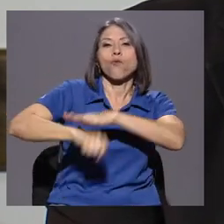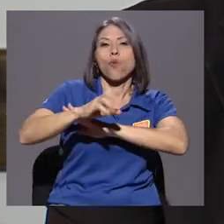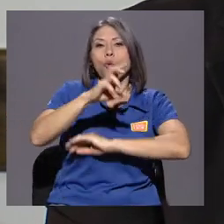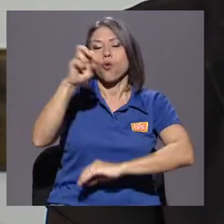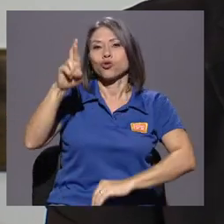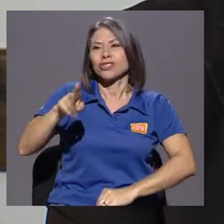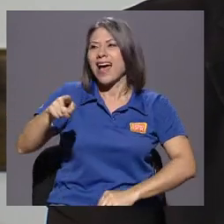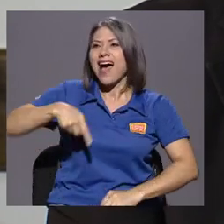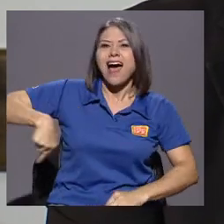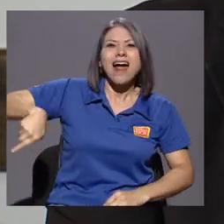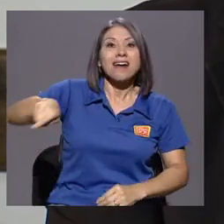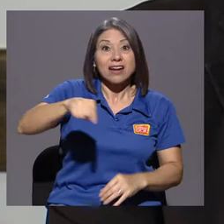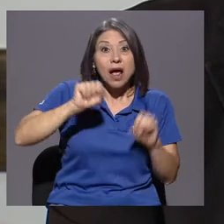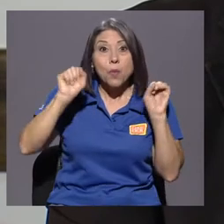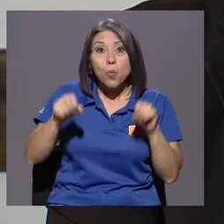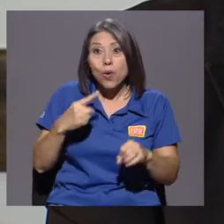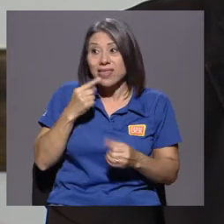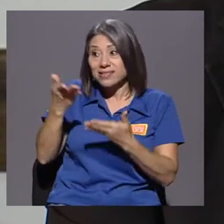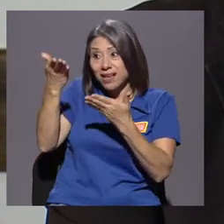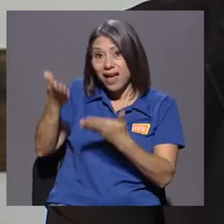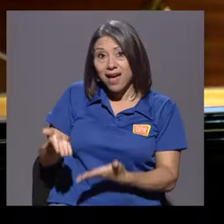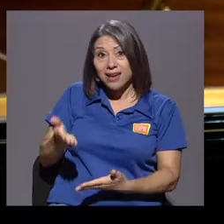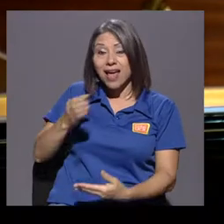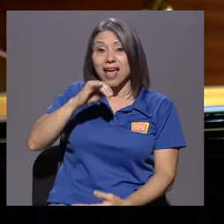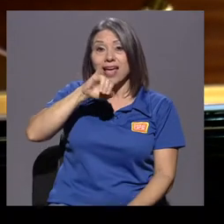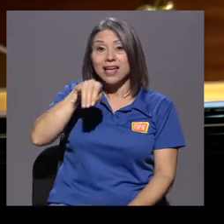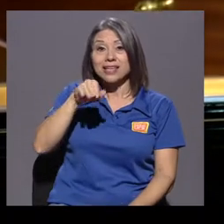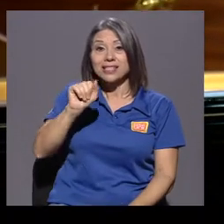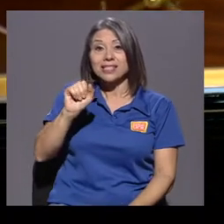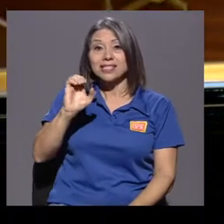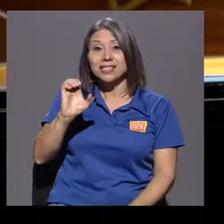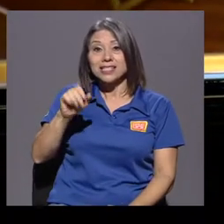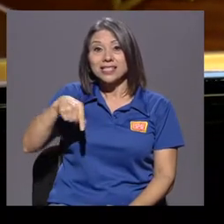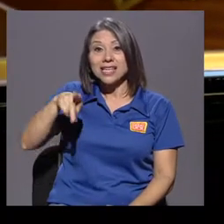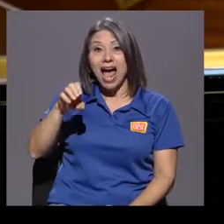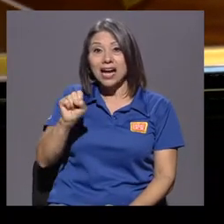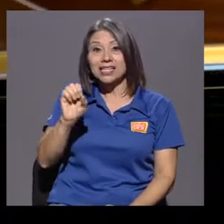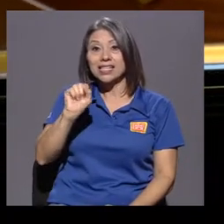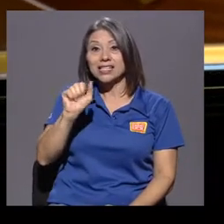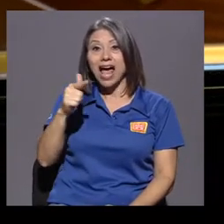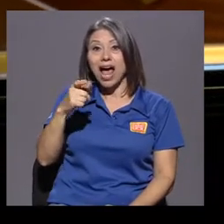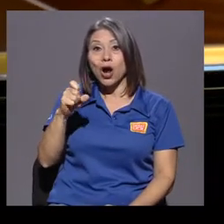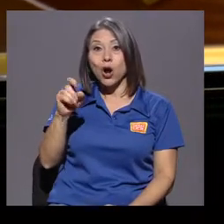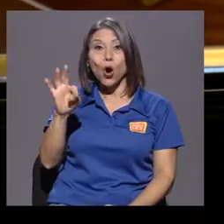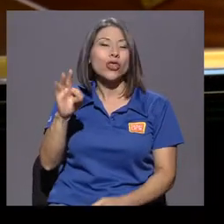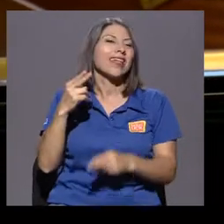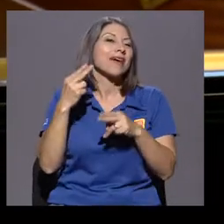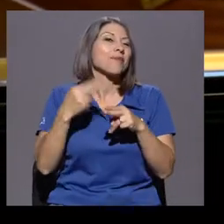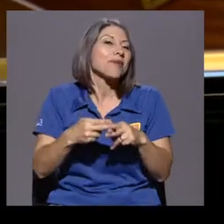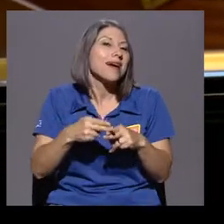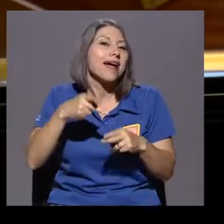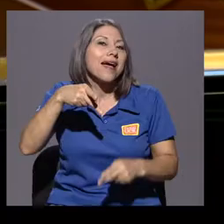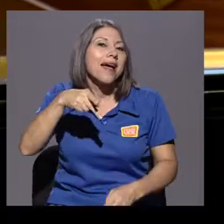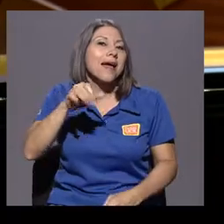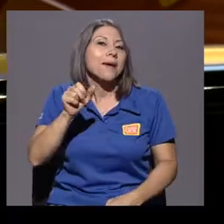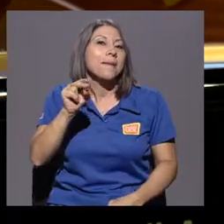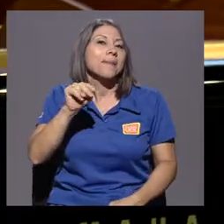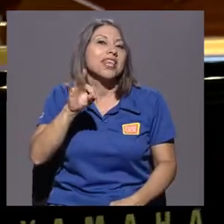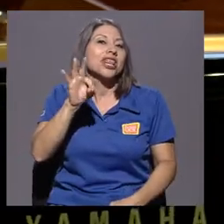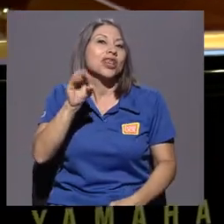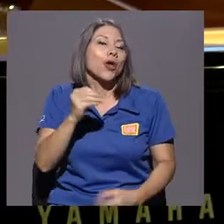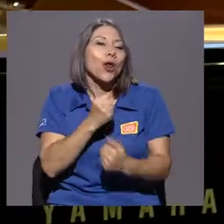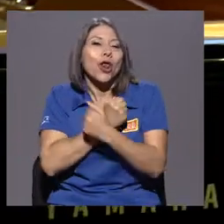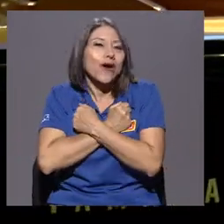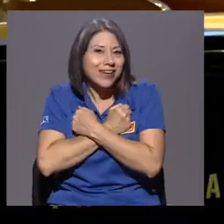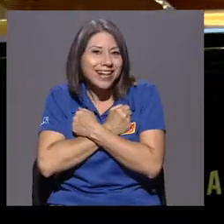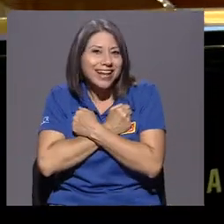se puede crear ya ex algo de un pintor sobre todo no vacilé 2004 no no no nunca fue un pintor lover no no no